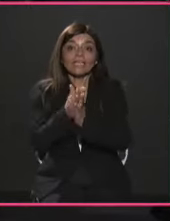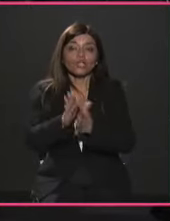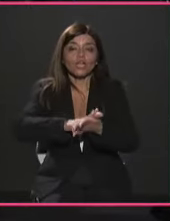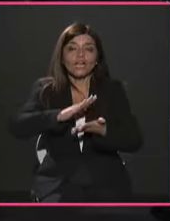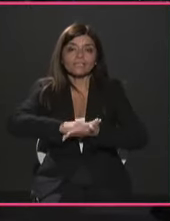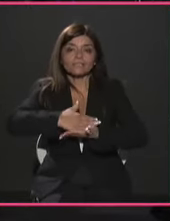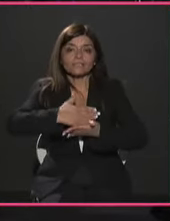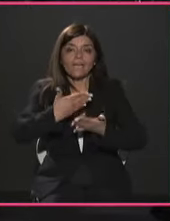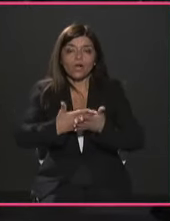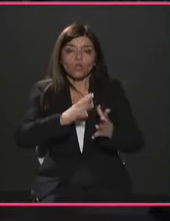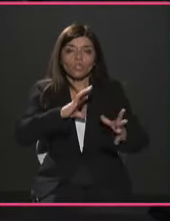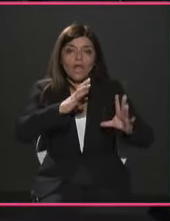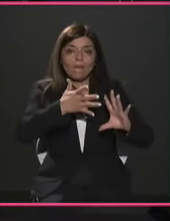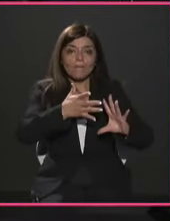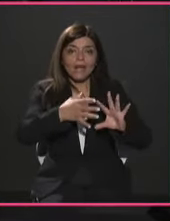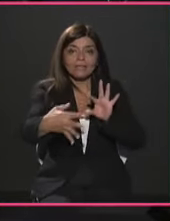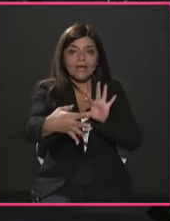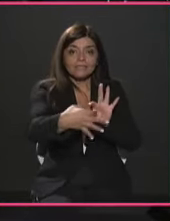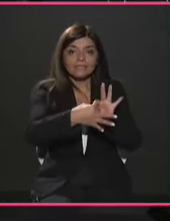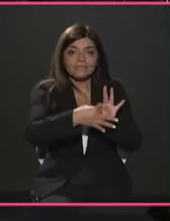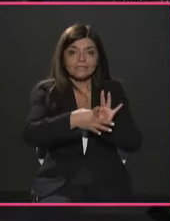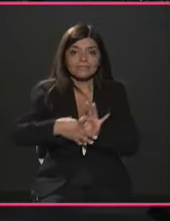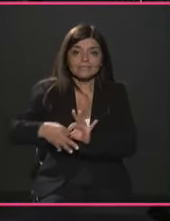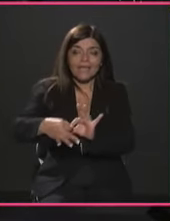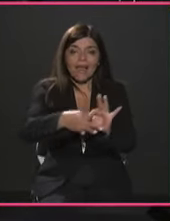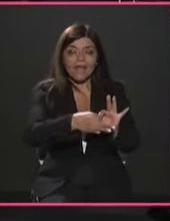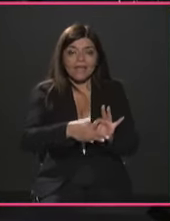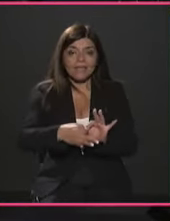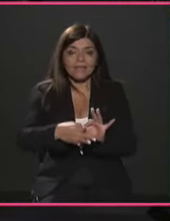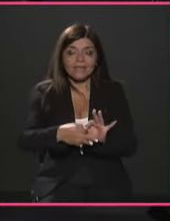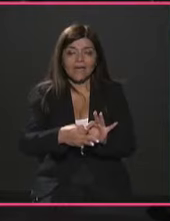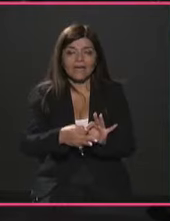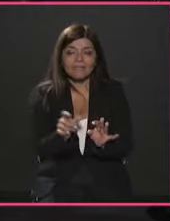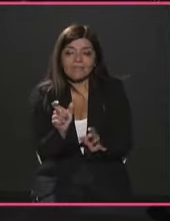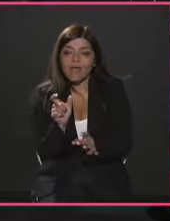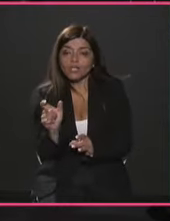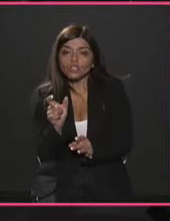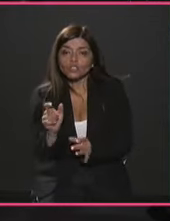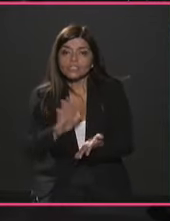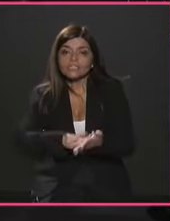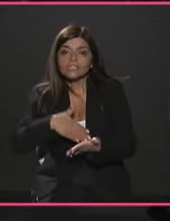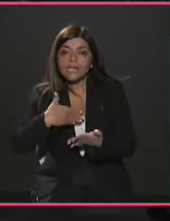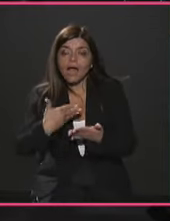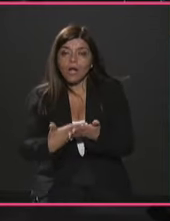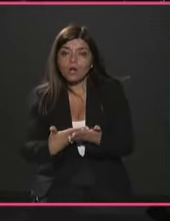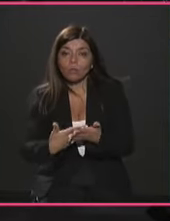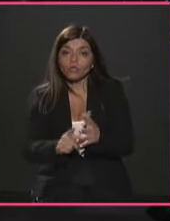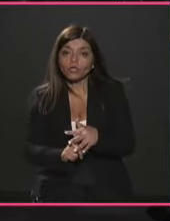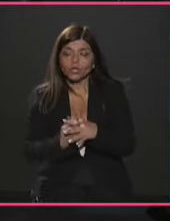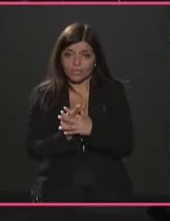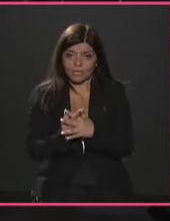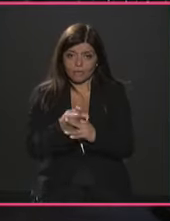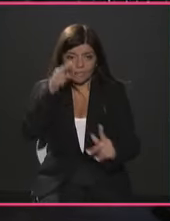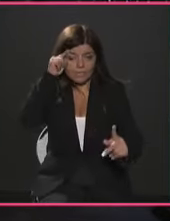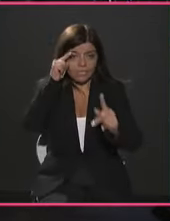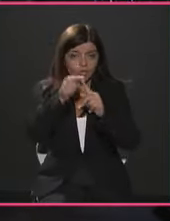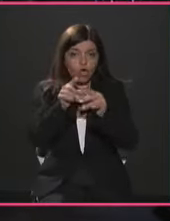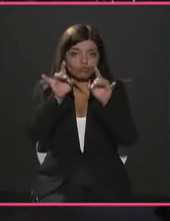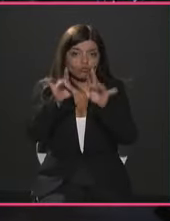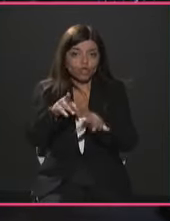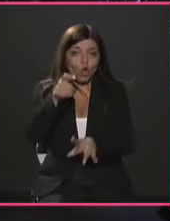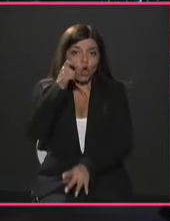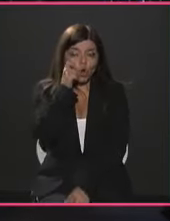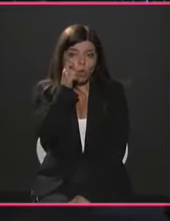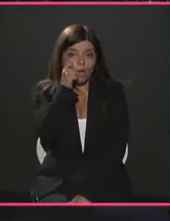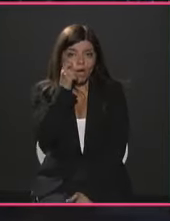planeta está ligada extiende el concepto de salud que originalmente solo se enfocaba en los humanos y